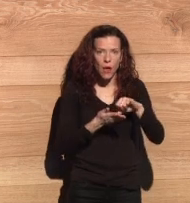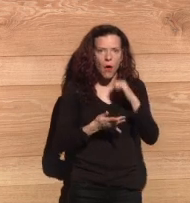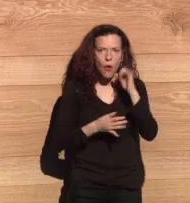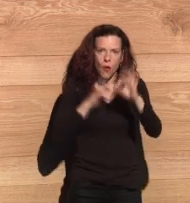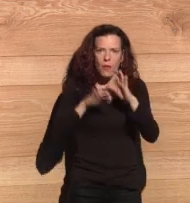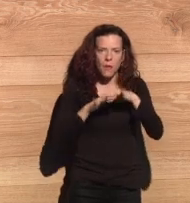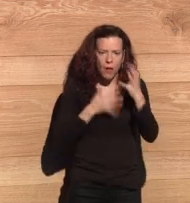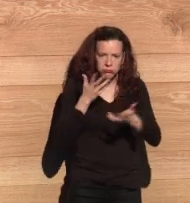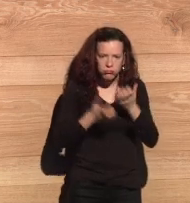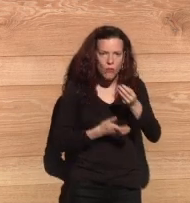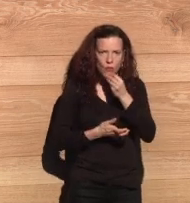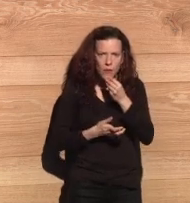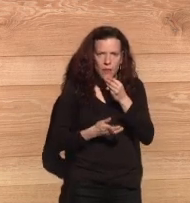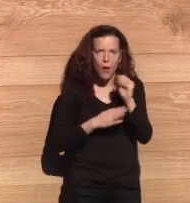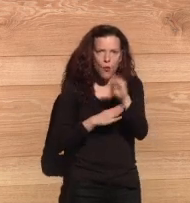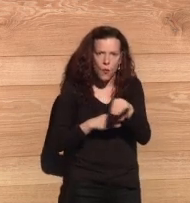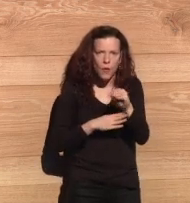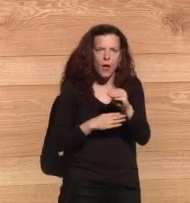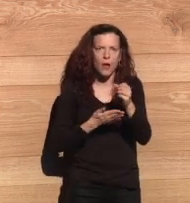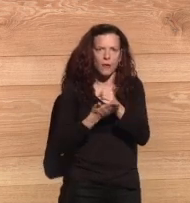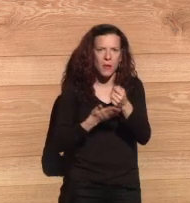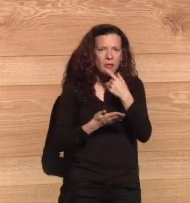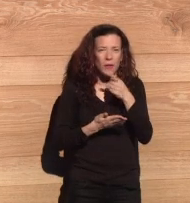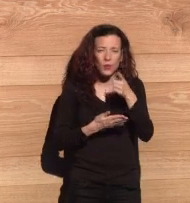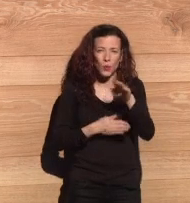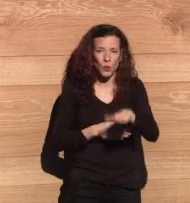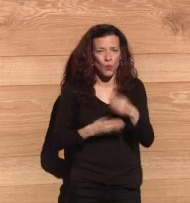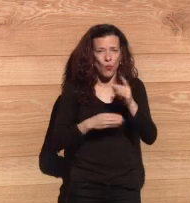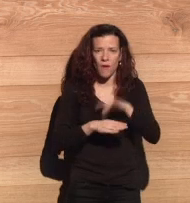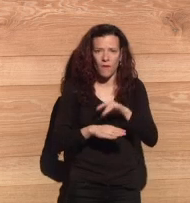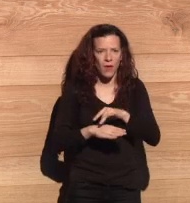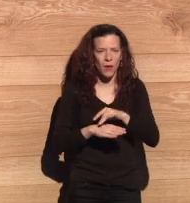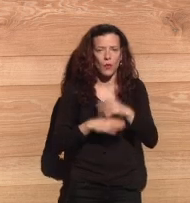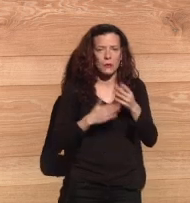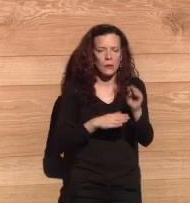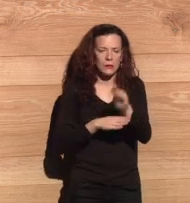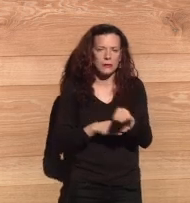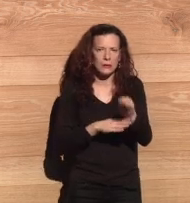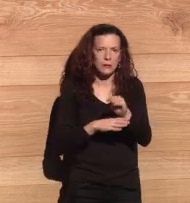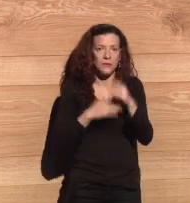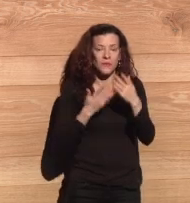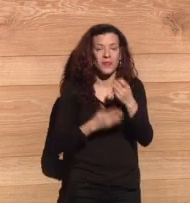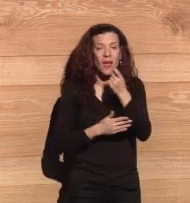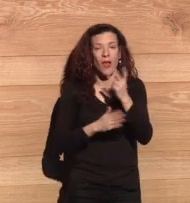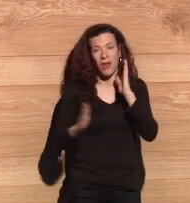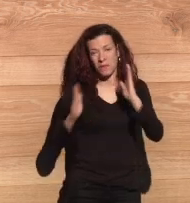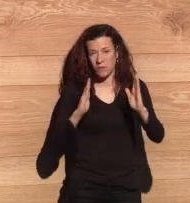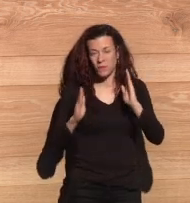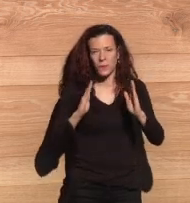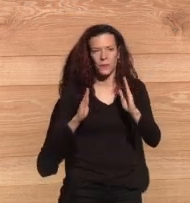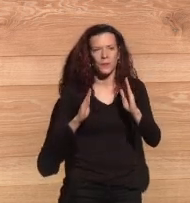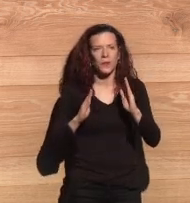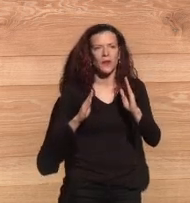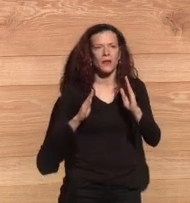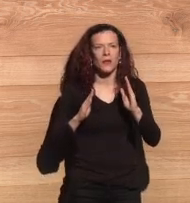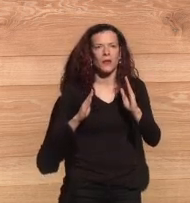comida, cuidarlos, medicamentos y todo eso. Era un niño que estaba muy enfermo, lo tenían cuidando, y en algunos momentos